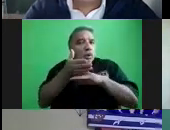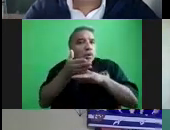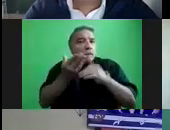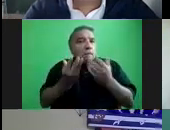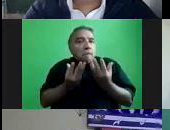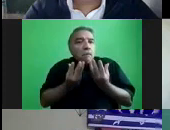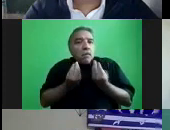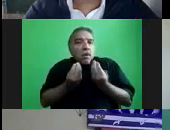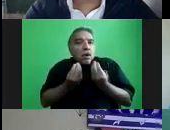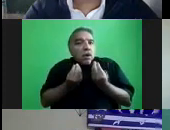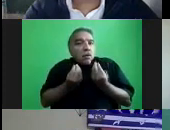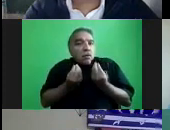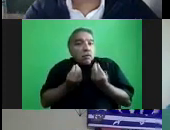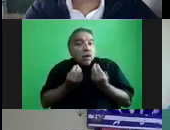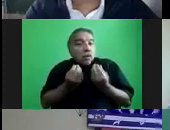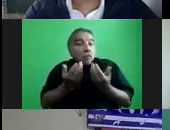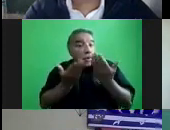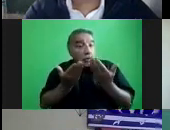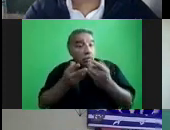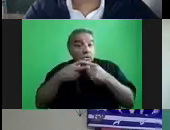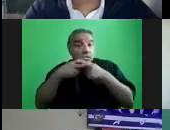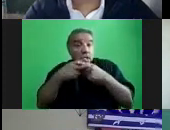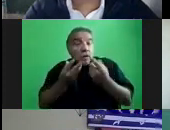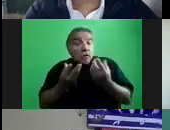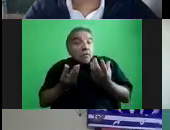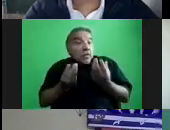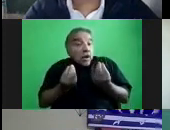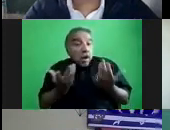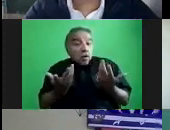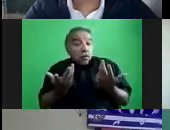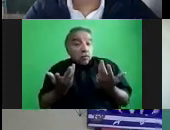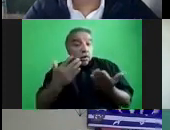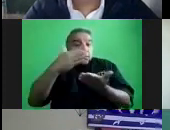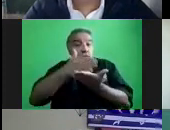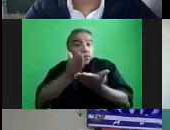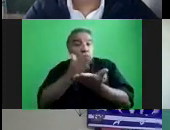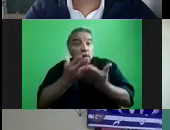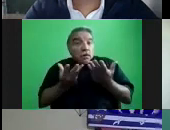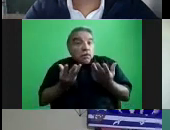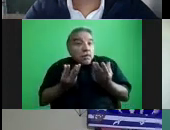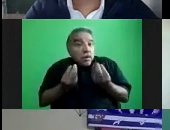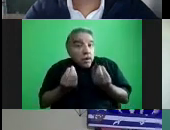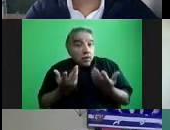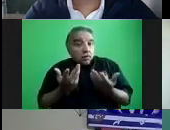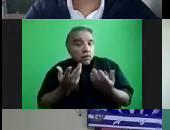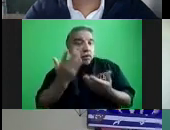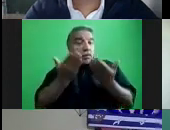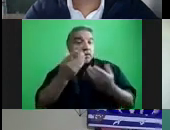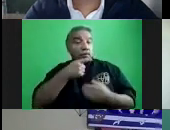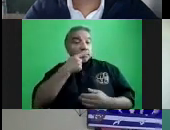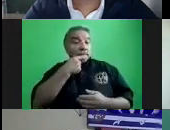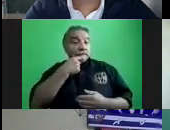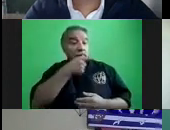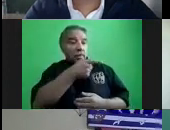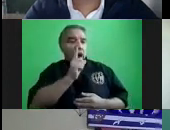estamos mostrando que, ay, cuando es sordo sentimos mucho miedo al comenzar algo, para